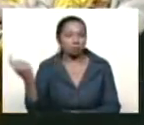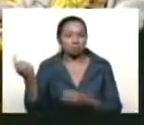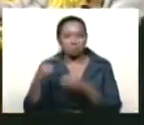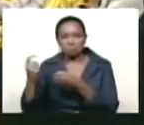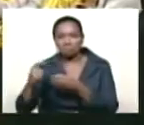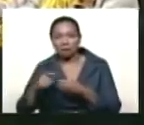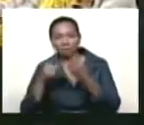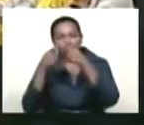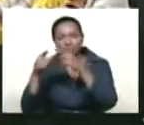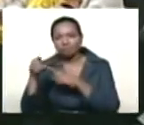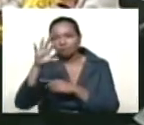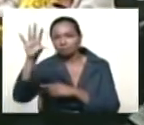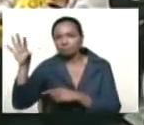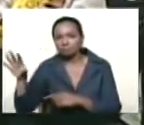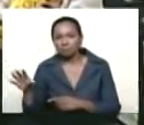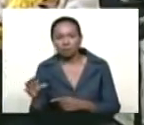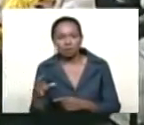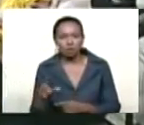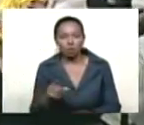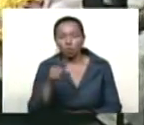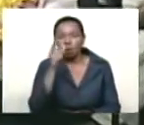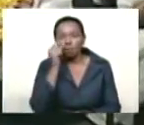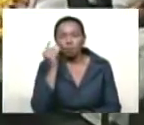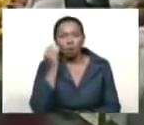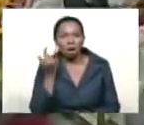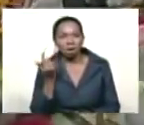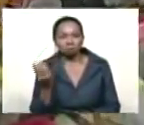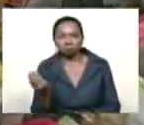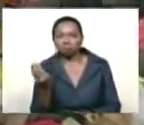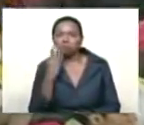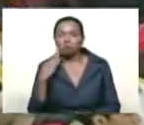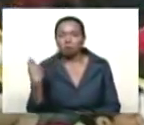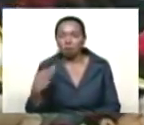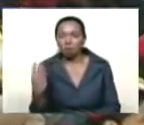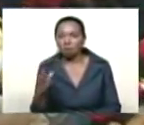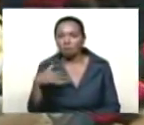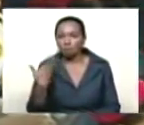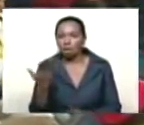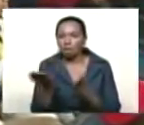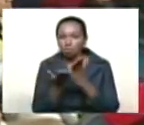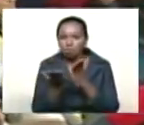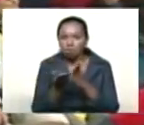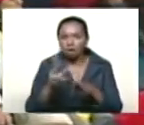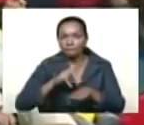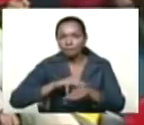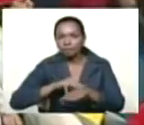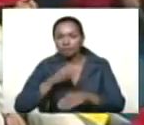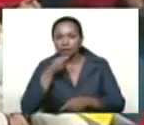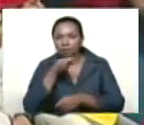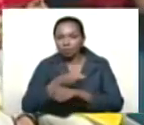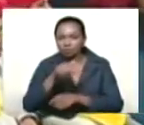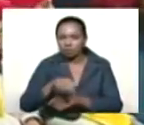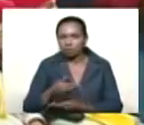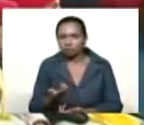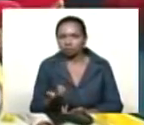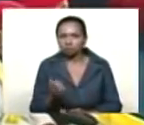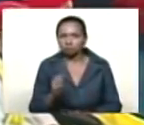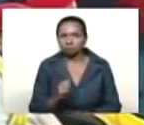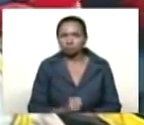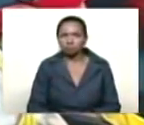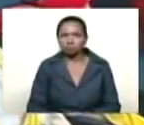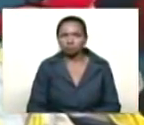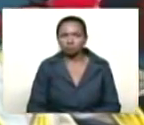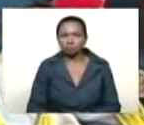Argentina, en Chile, una mujer del pueblo, un joven del pueblo, puede estudiar medicina y graduarse de médico?